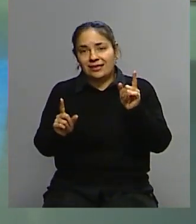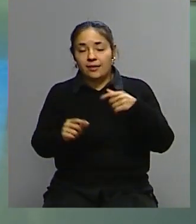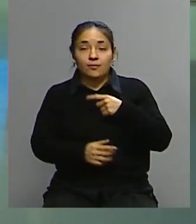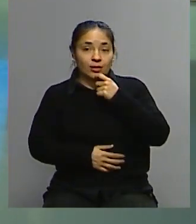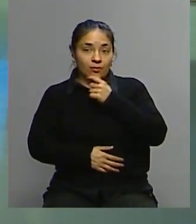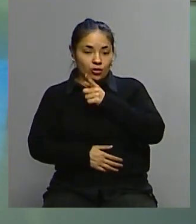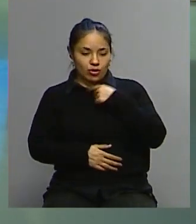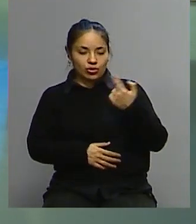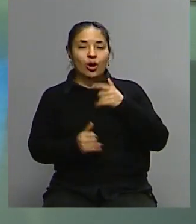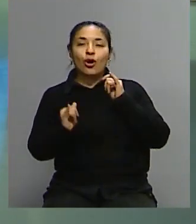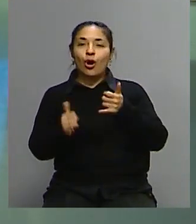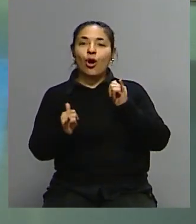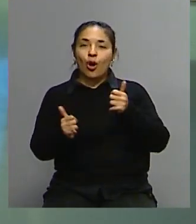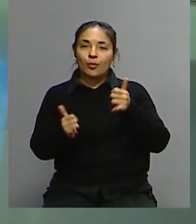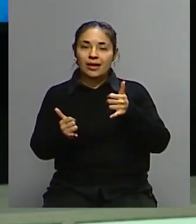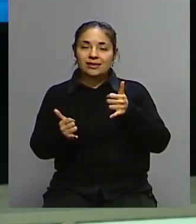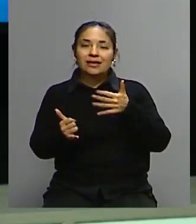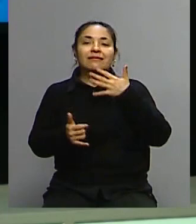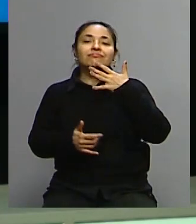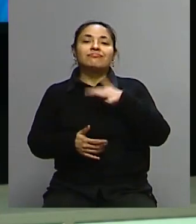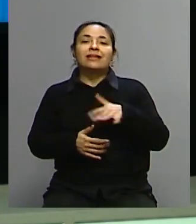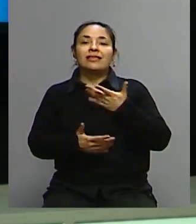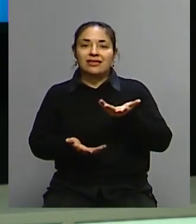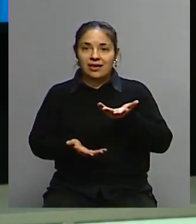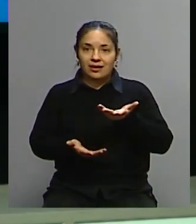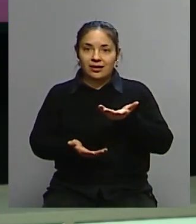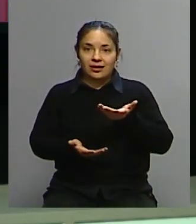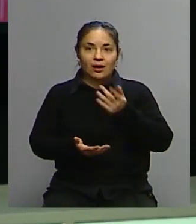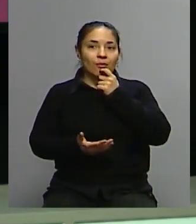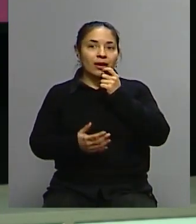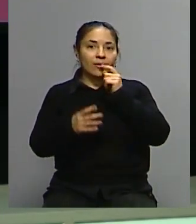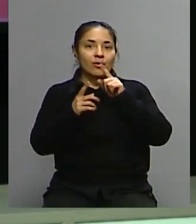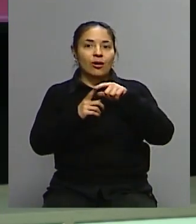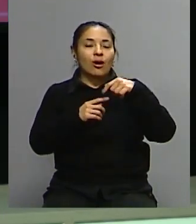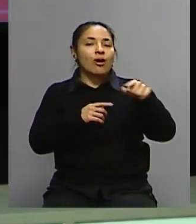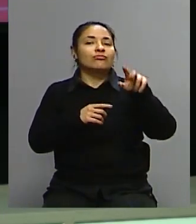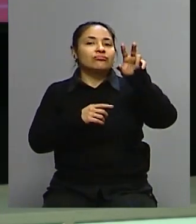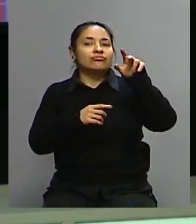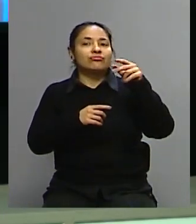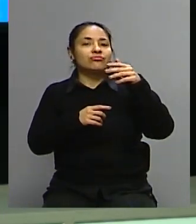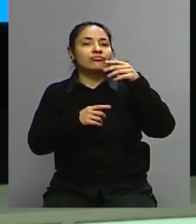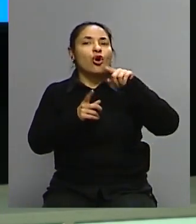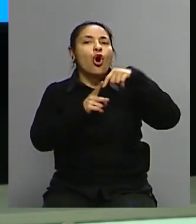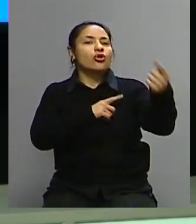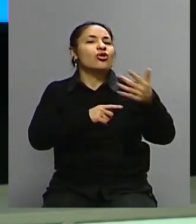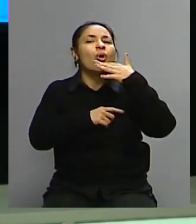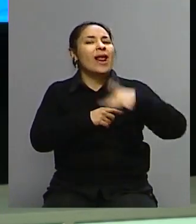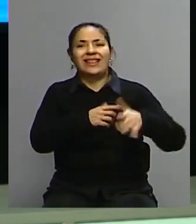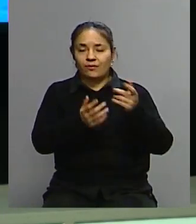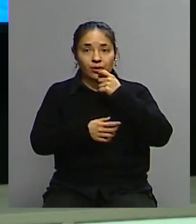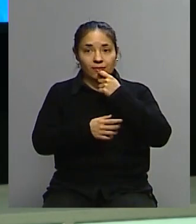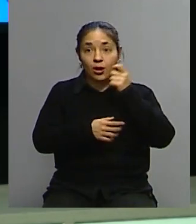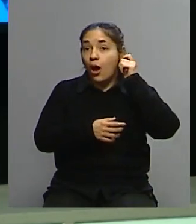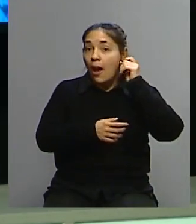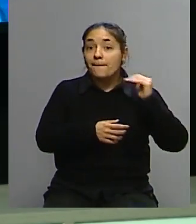jóvenes de ampararnos en no poder comprender al otro. ¿Sí? Claro. Queremos que quizás las personas mayores en